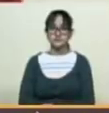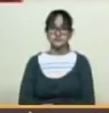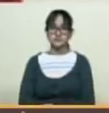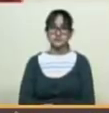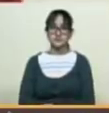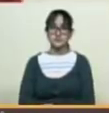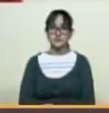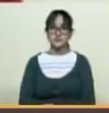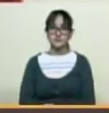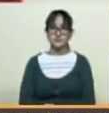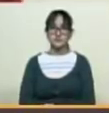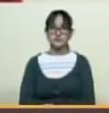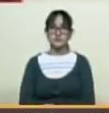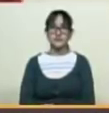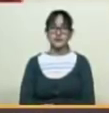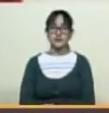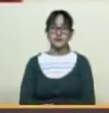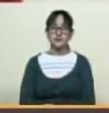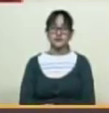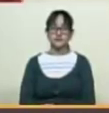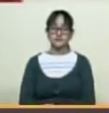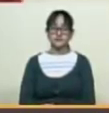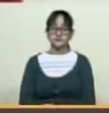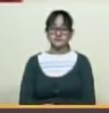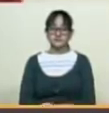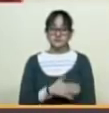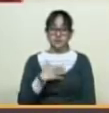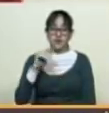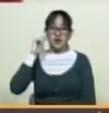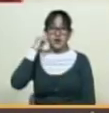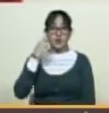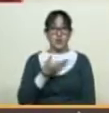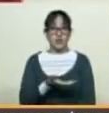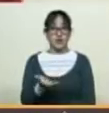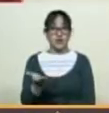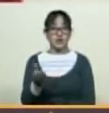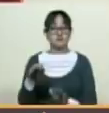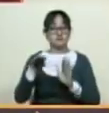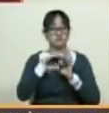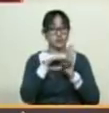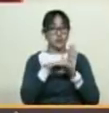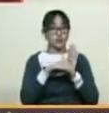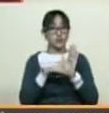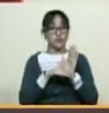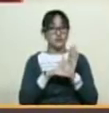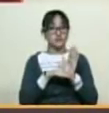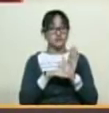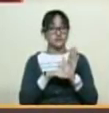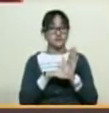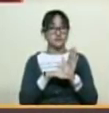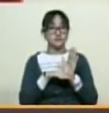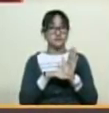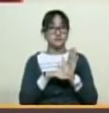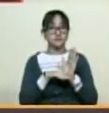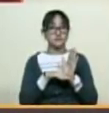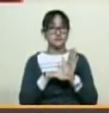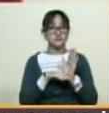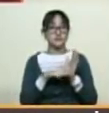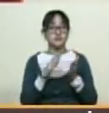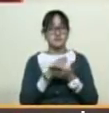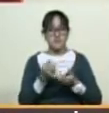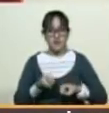Nosotros, generalmente, simplemente quiero recordar las garantías que generalmente hemos dado